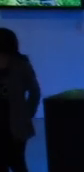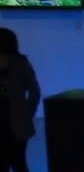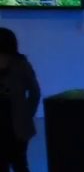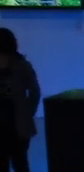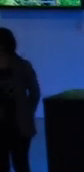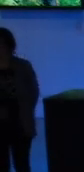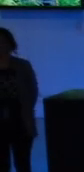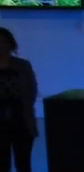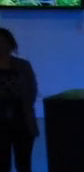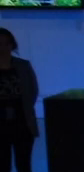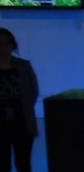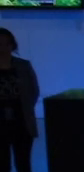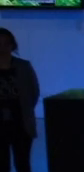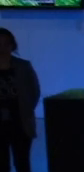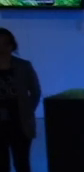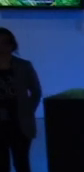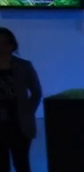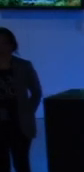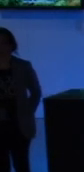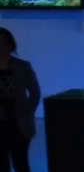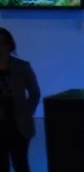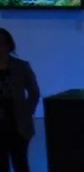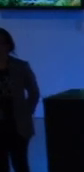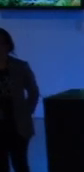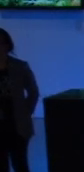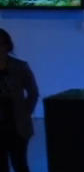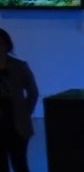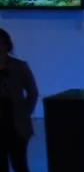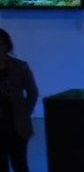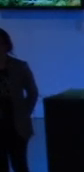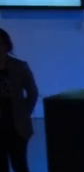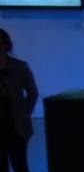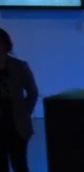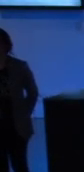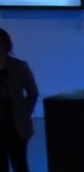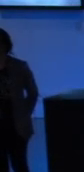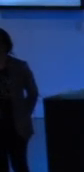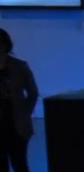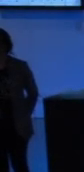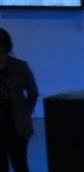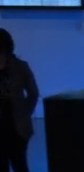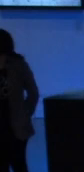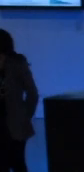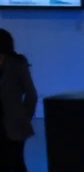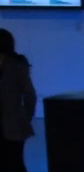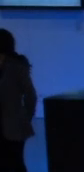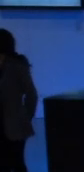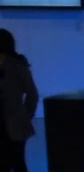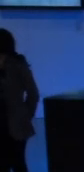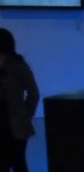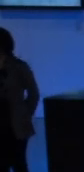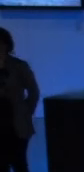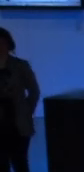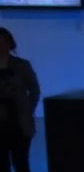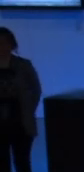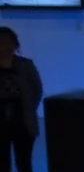que conseguido que nos hayamos hecho muy amigos después de las vueltas que ha tenido que dar pero que ha conseguido que hayamos hecho una serie de actos realmente interesantes